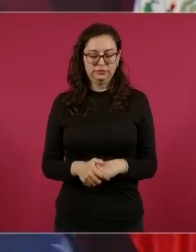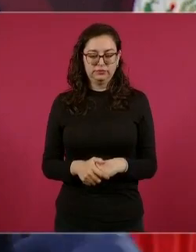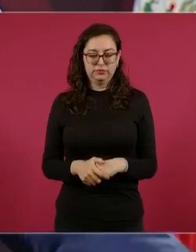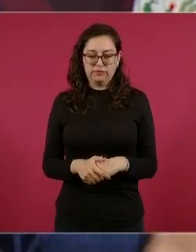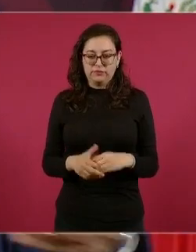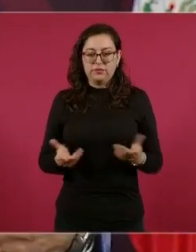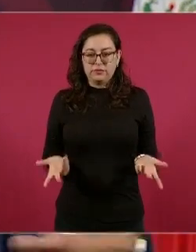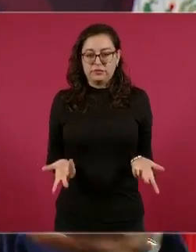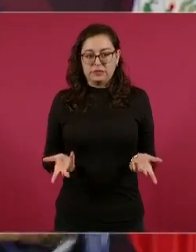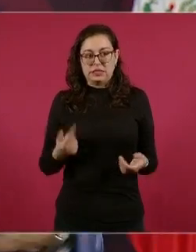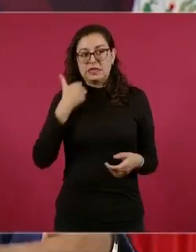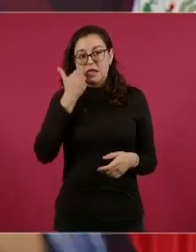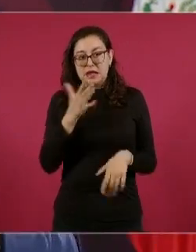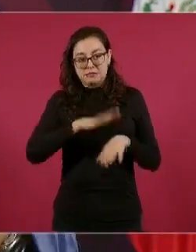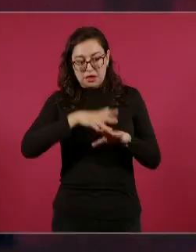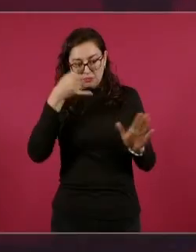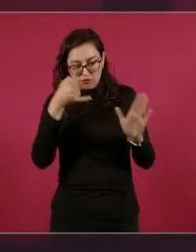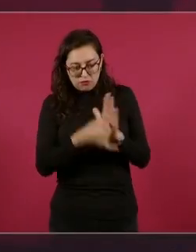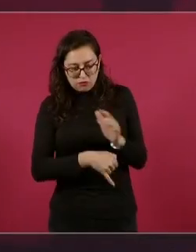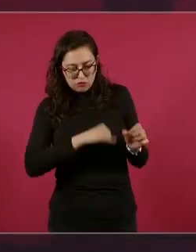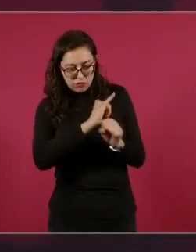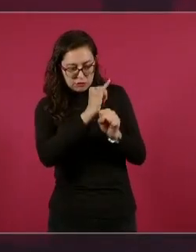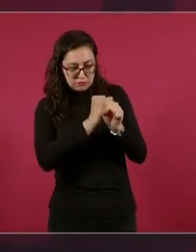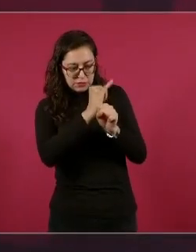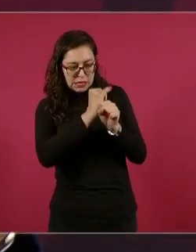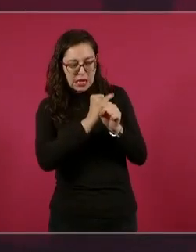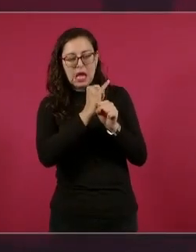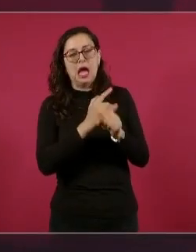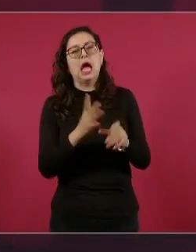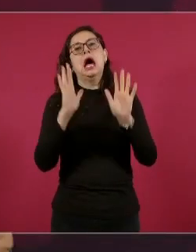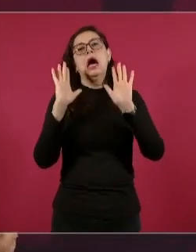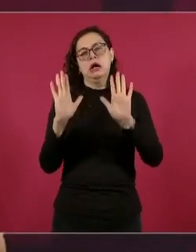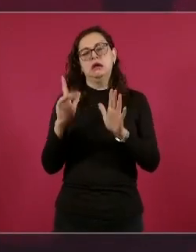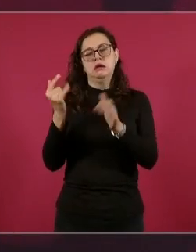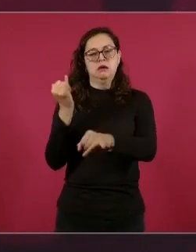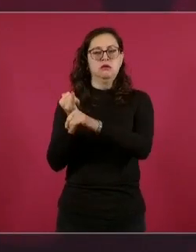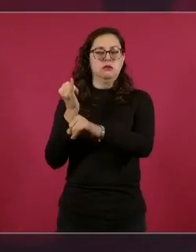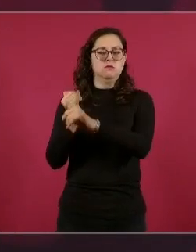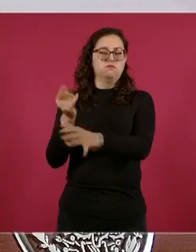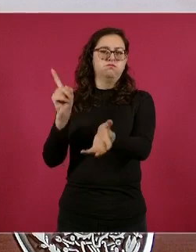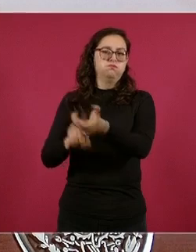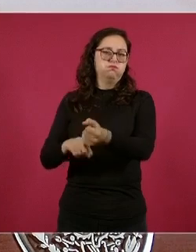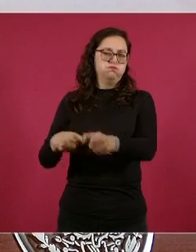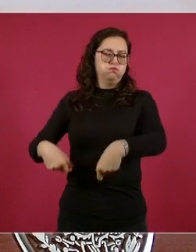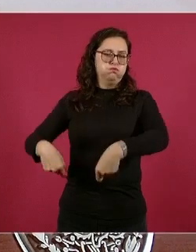para quienes quieren más